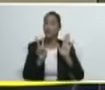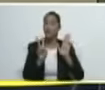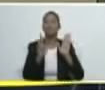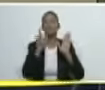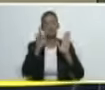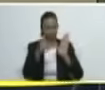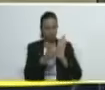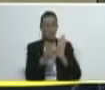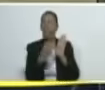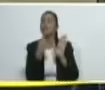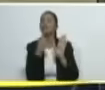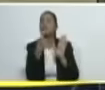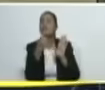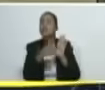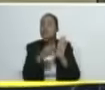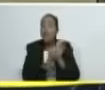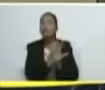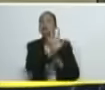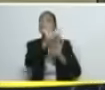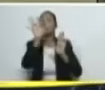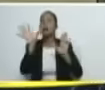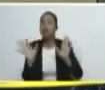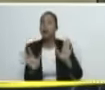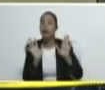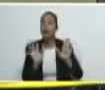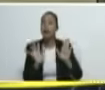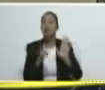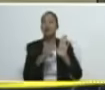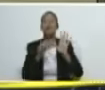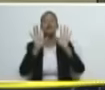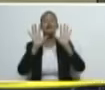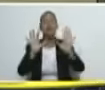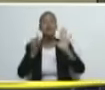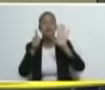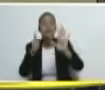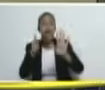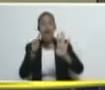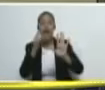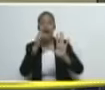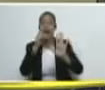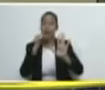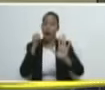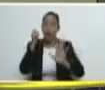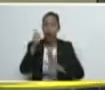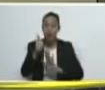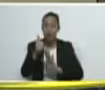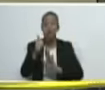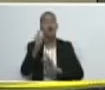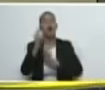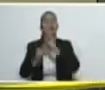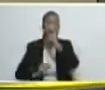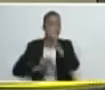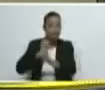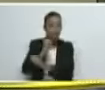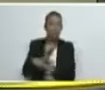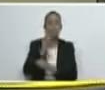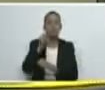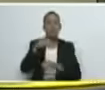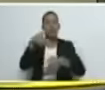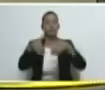señala claramente que cada 6 años existirá la elección presidencial.